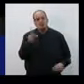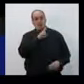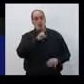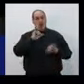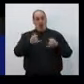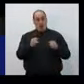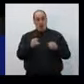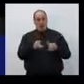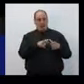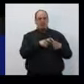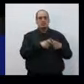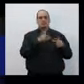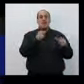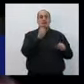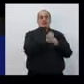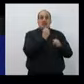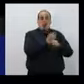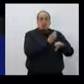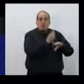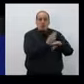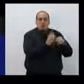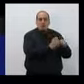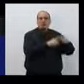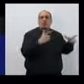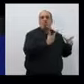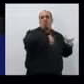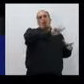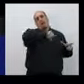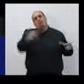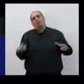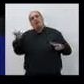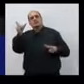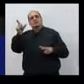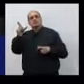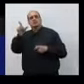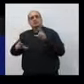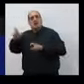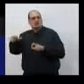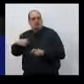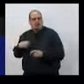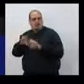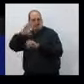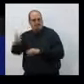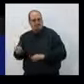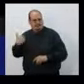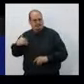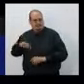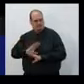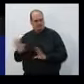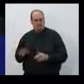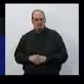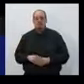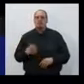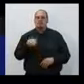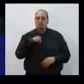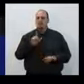duplican en términos de desempleo al promedio de desempleo general que tiene el país hay que darse cuenta hay que darse cuenta